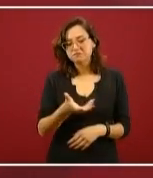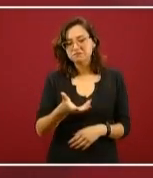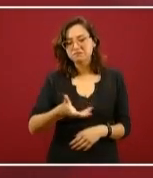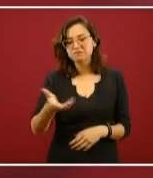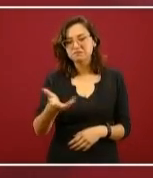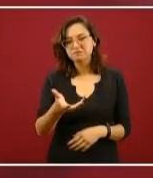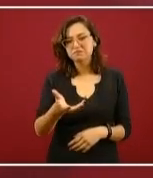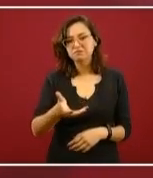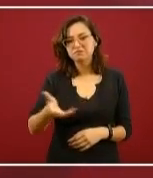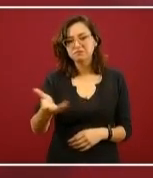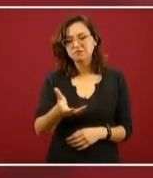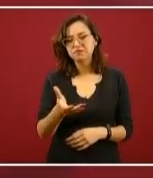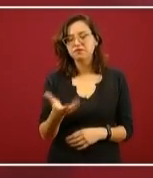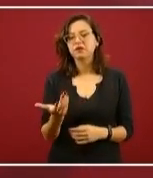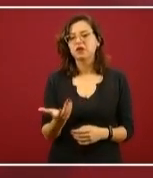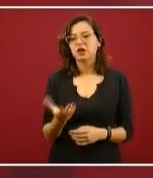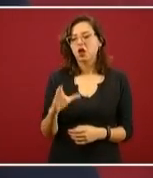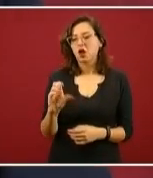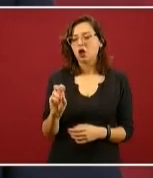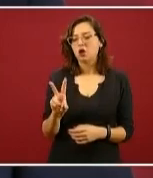enfrentar el coronavirus